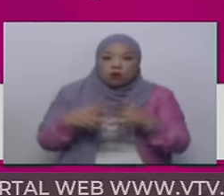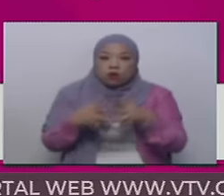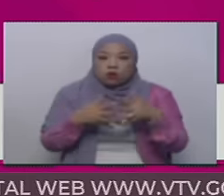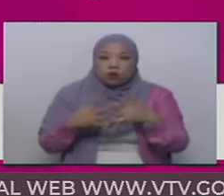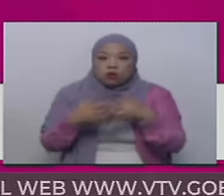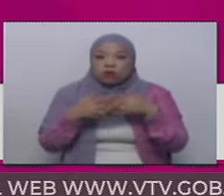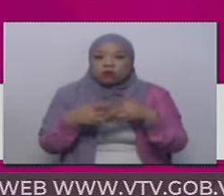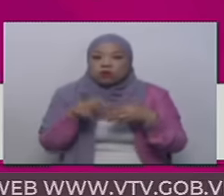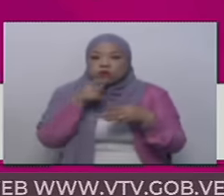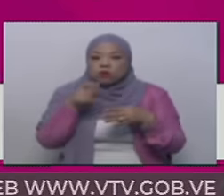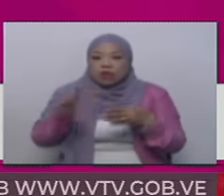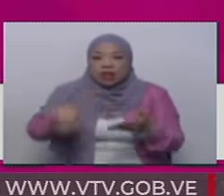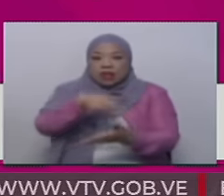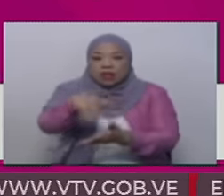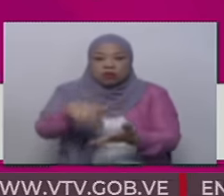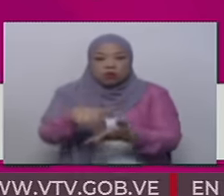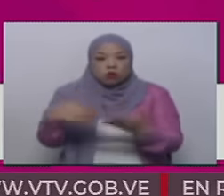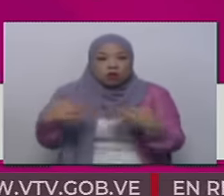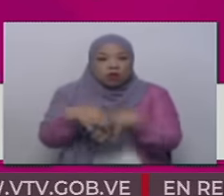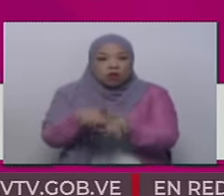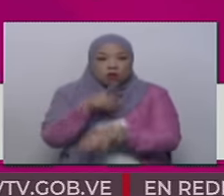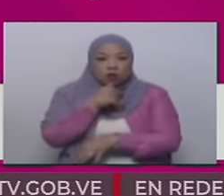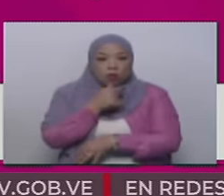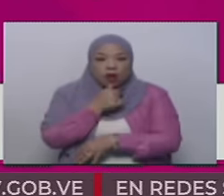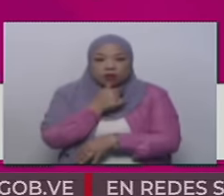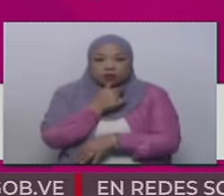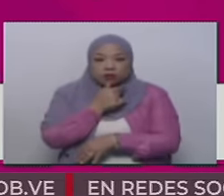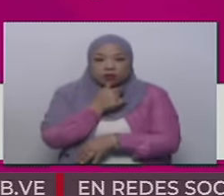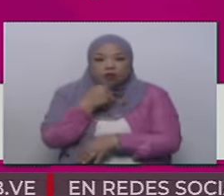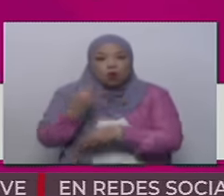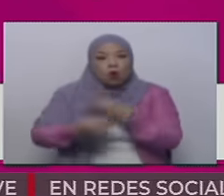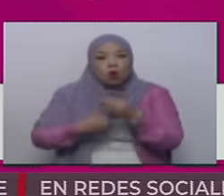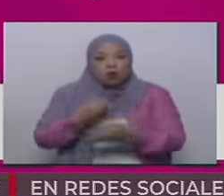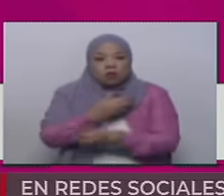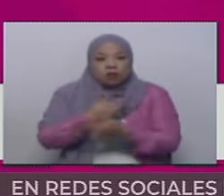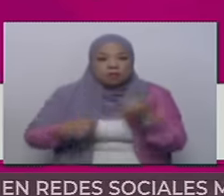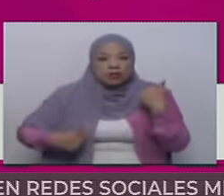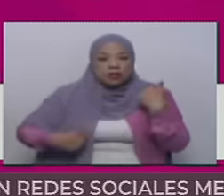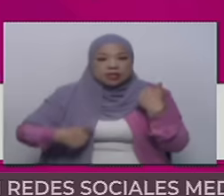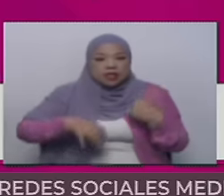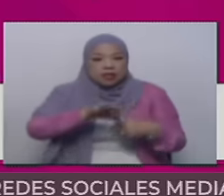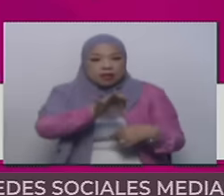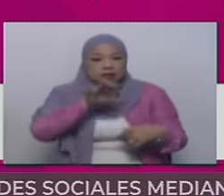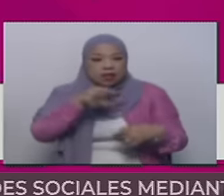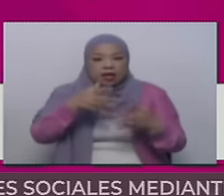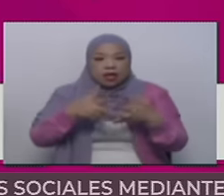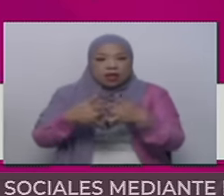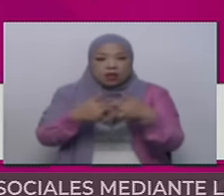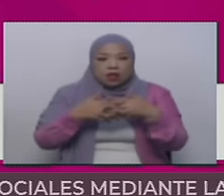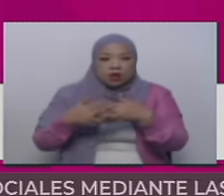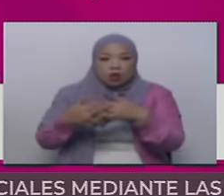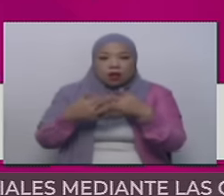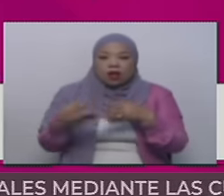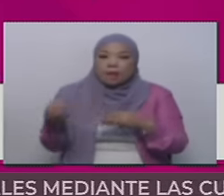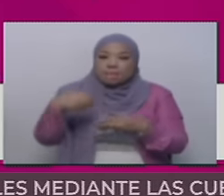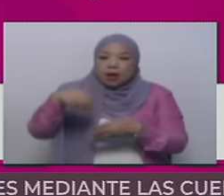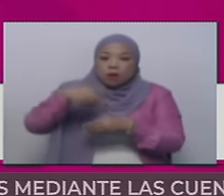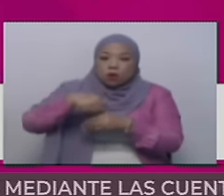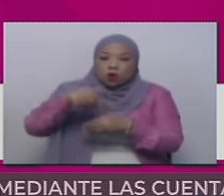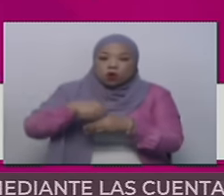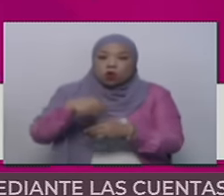un organismo nacional. ¿Cómo se elige al presidente de Estados Unidos? ¿El que saca más votos? No.